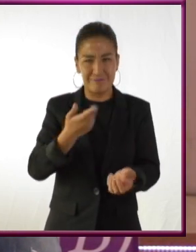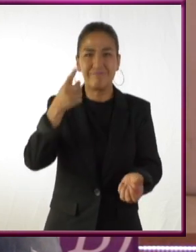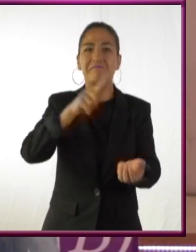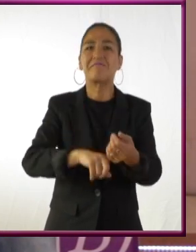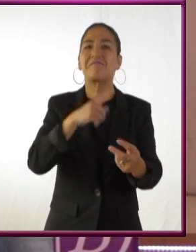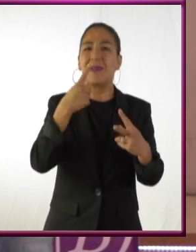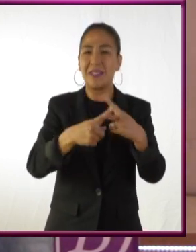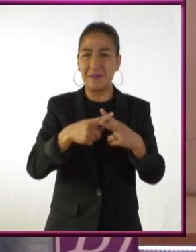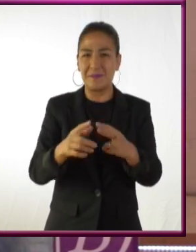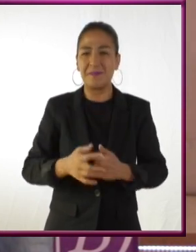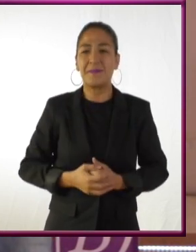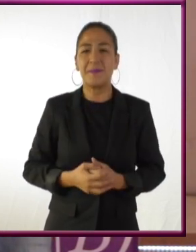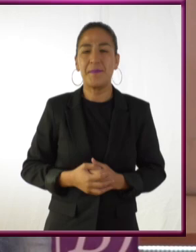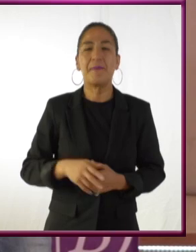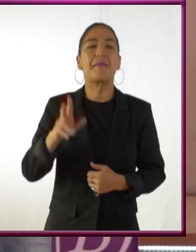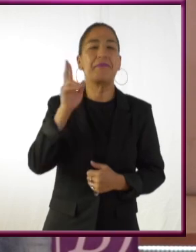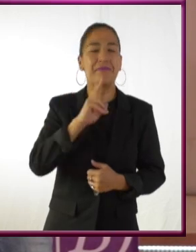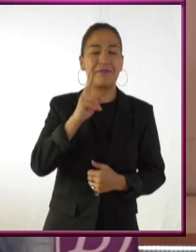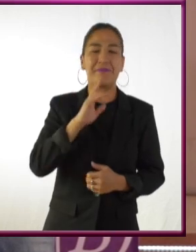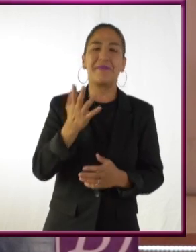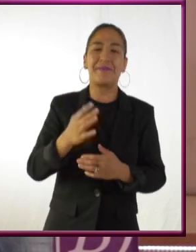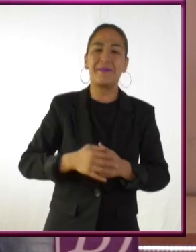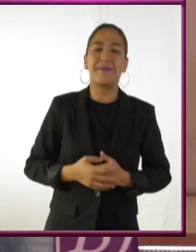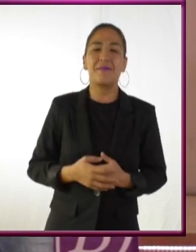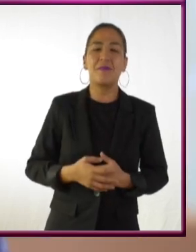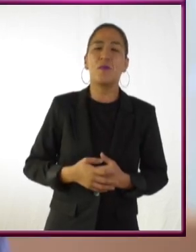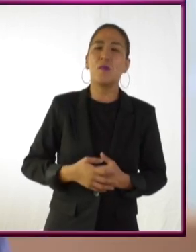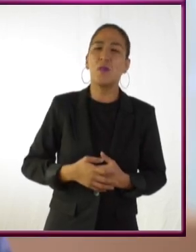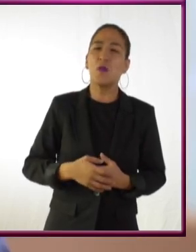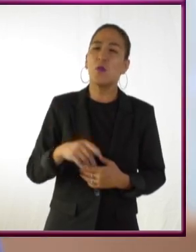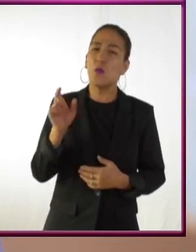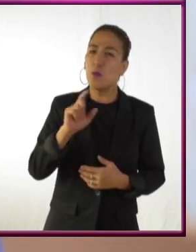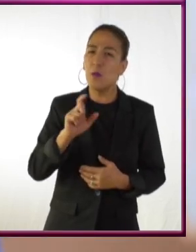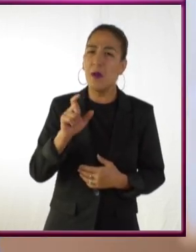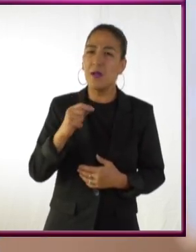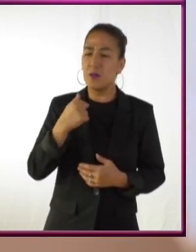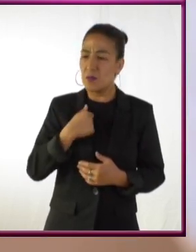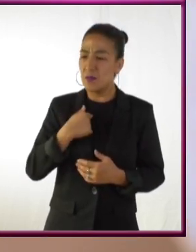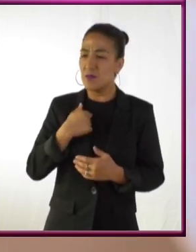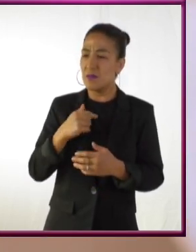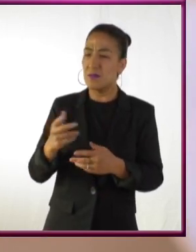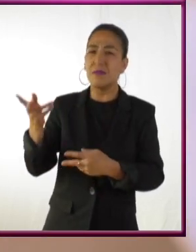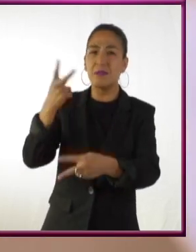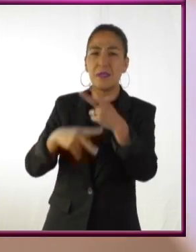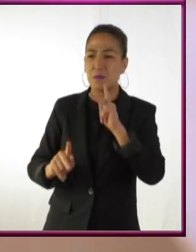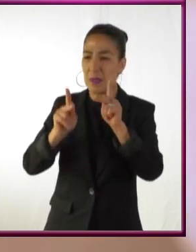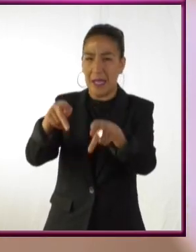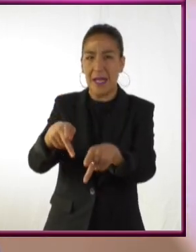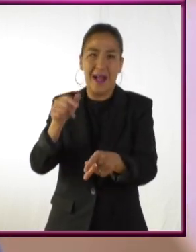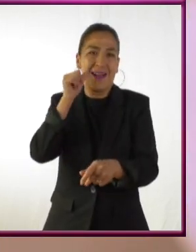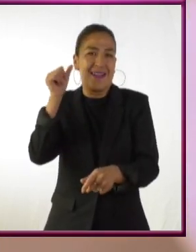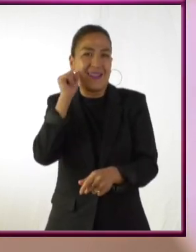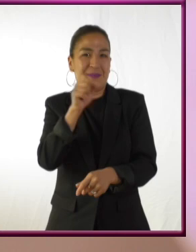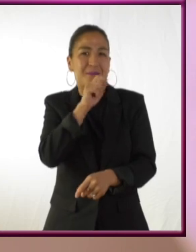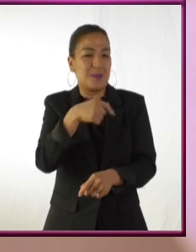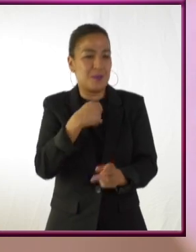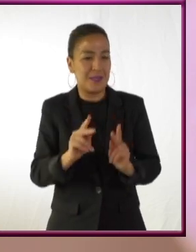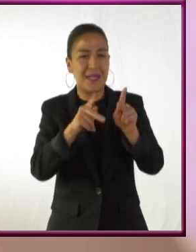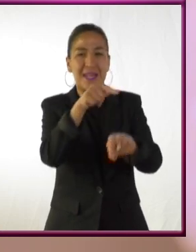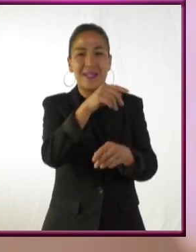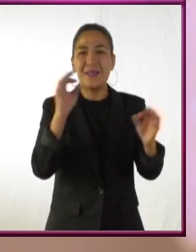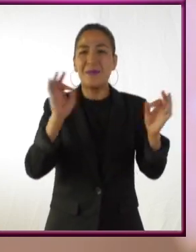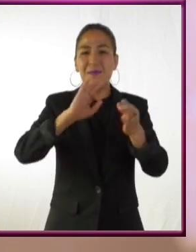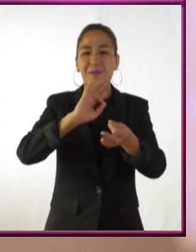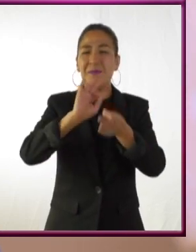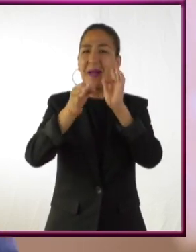todo hay matemáticas. Bueno, a ver, ¿cuándo vine en un puente? Ayer crucé en un